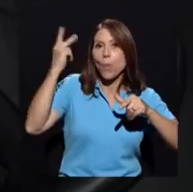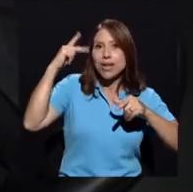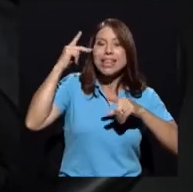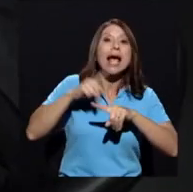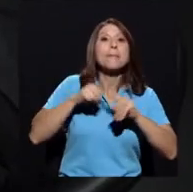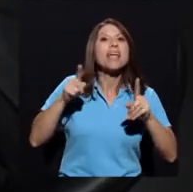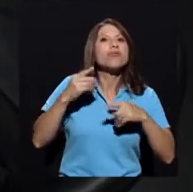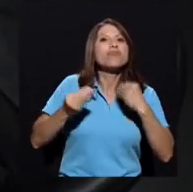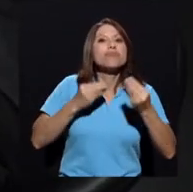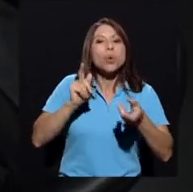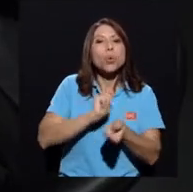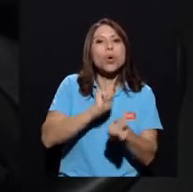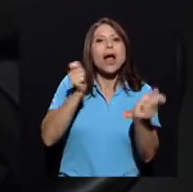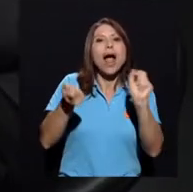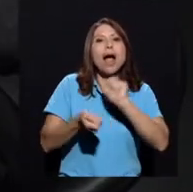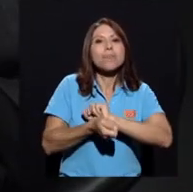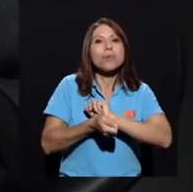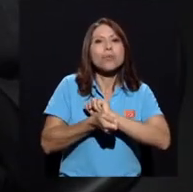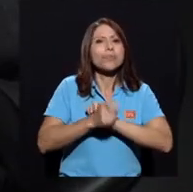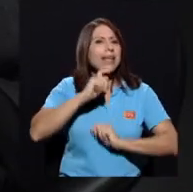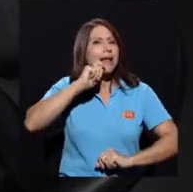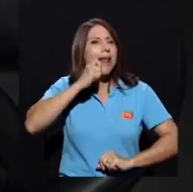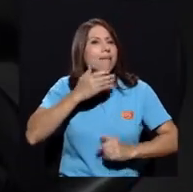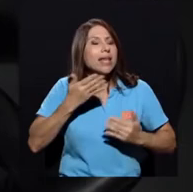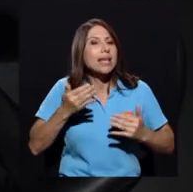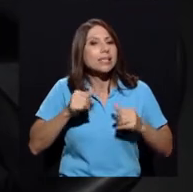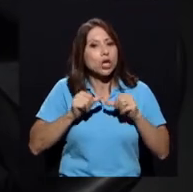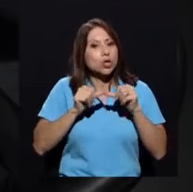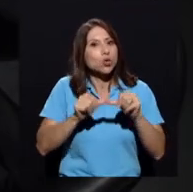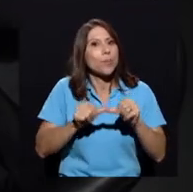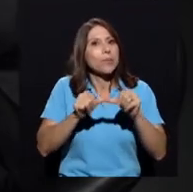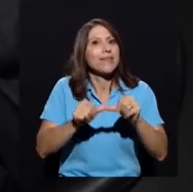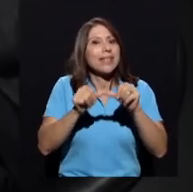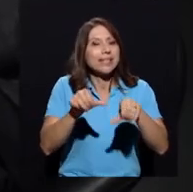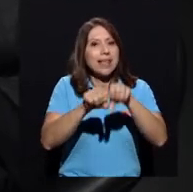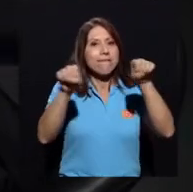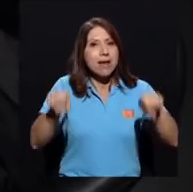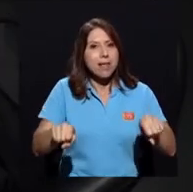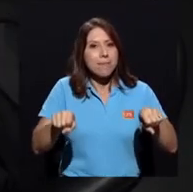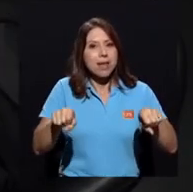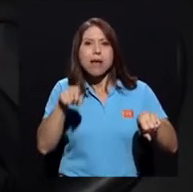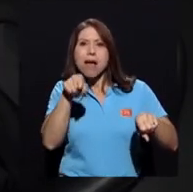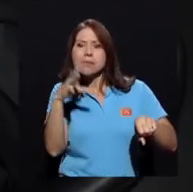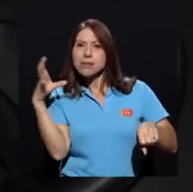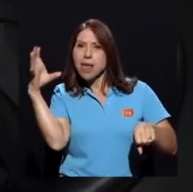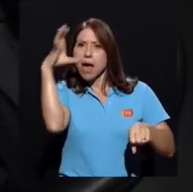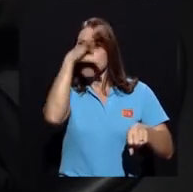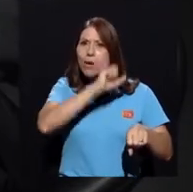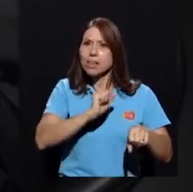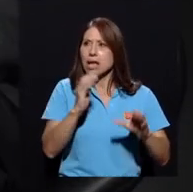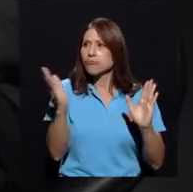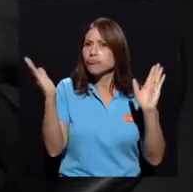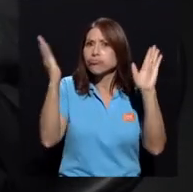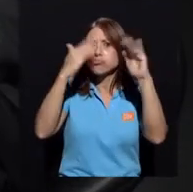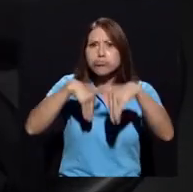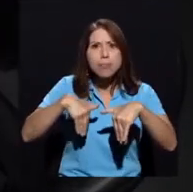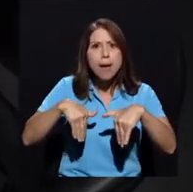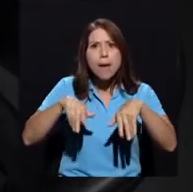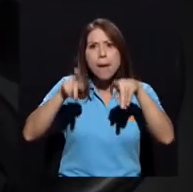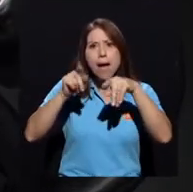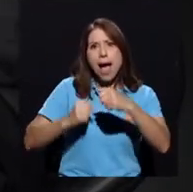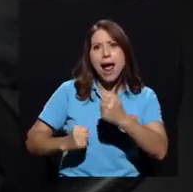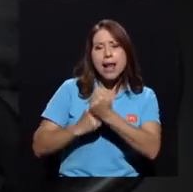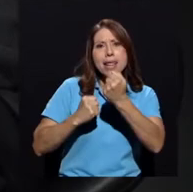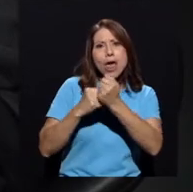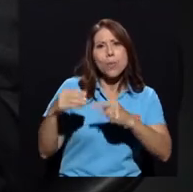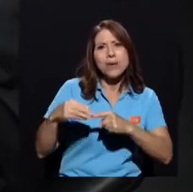La clave es la supervivencia del régimen. El régimen empieza a detectar que se ha quedado sin su aliado principalísimo en aquel momento, de los